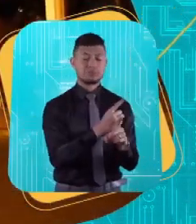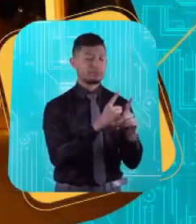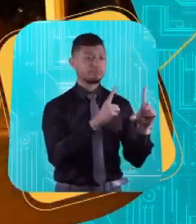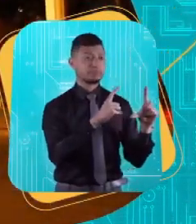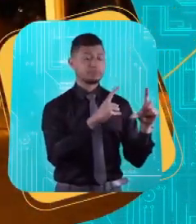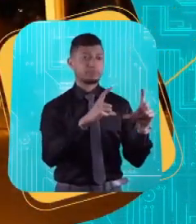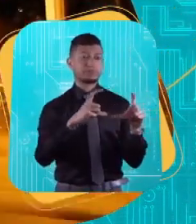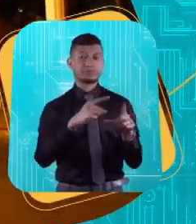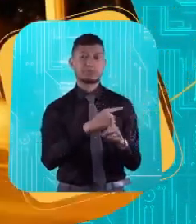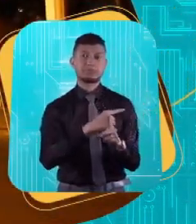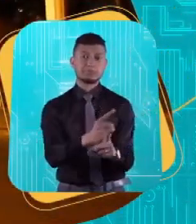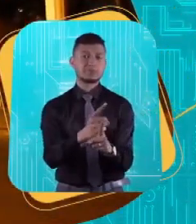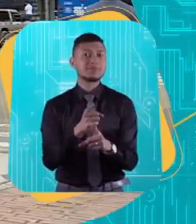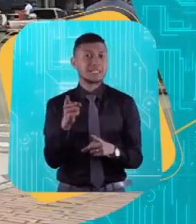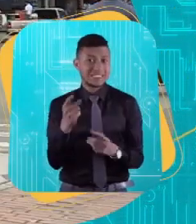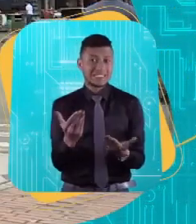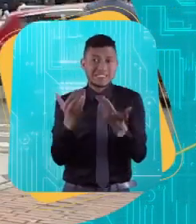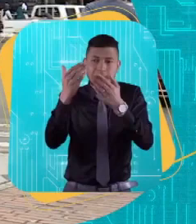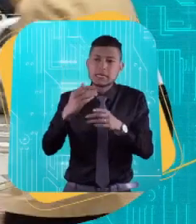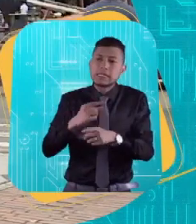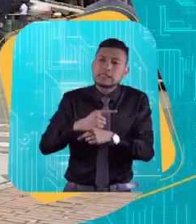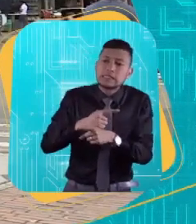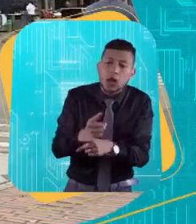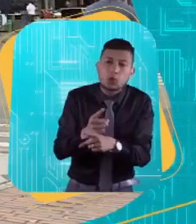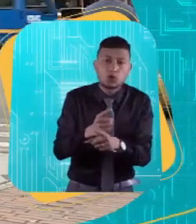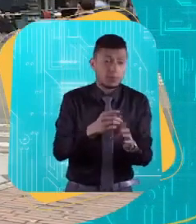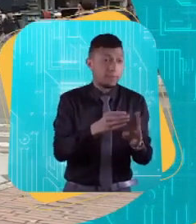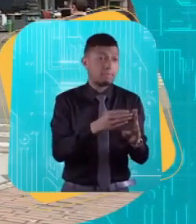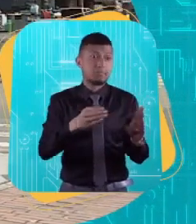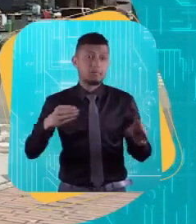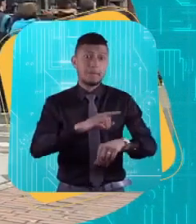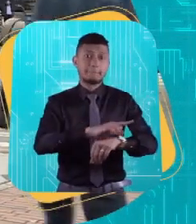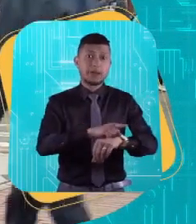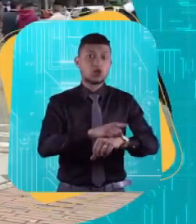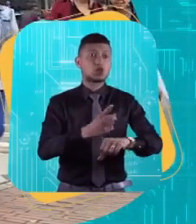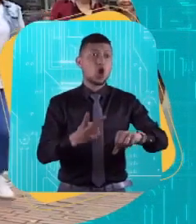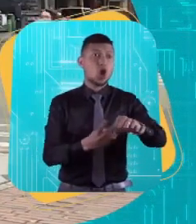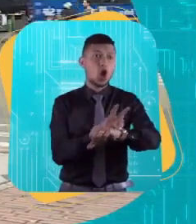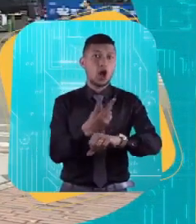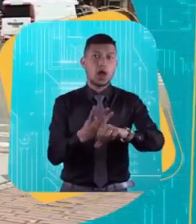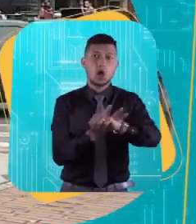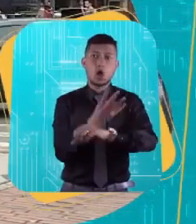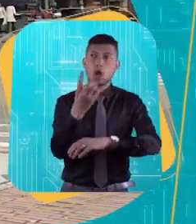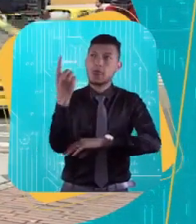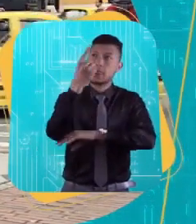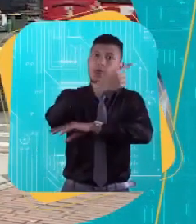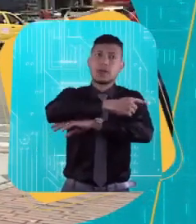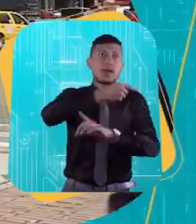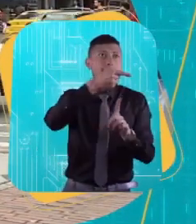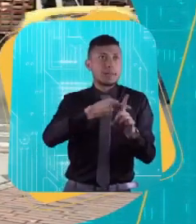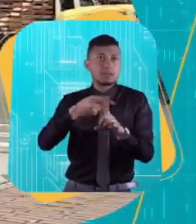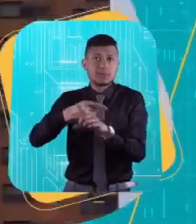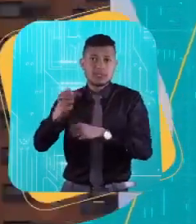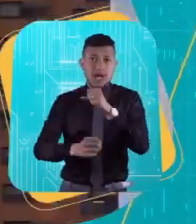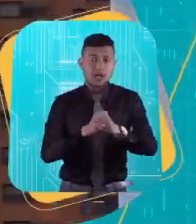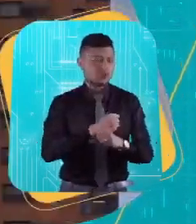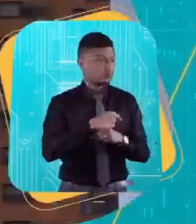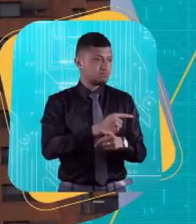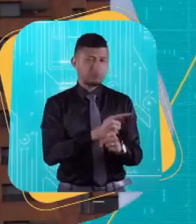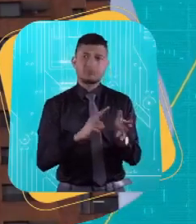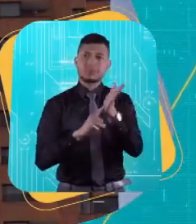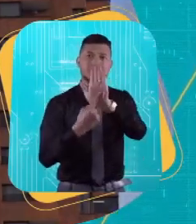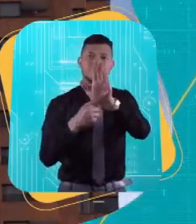la creación de un cuadro por un artista. Gracias al timelapse, podemos mostrar en pocos segundos lo que ha ocurrido en minutos, horas,